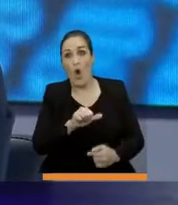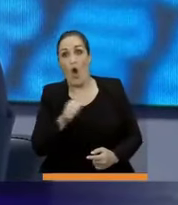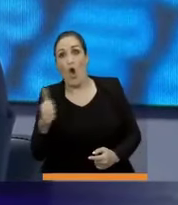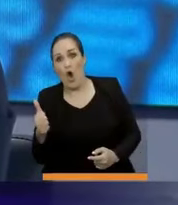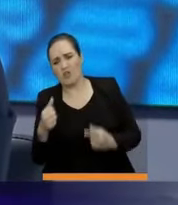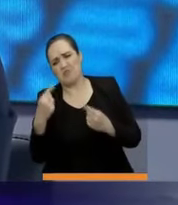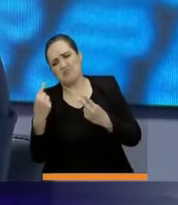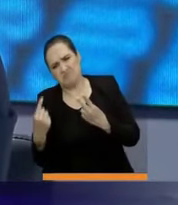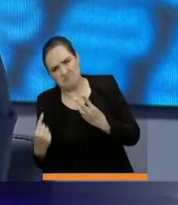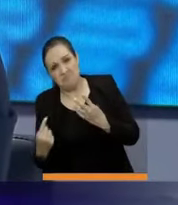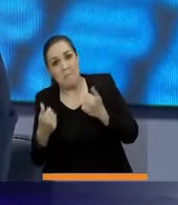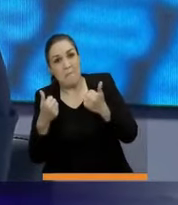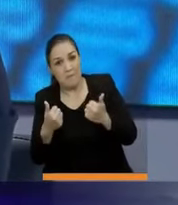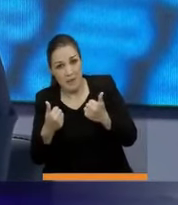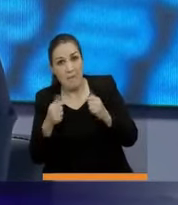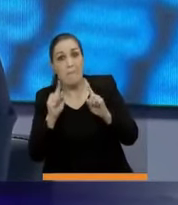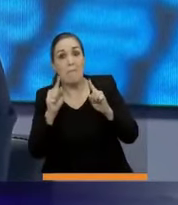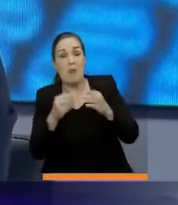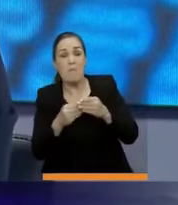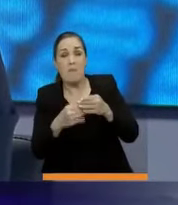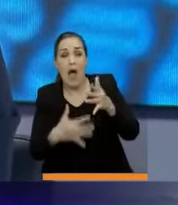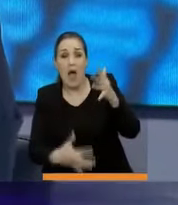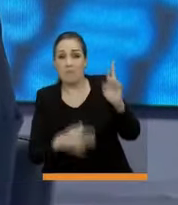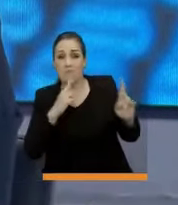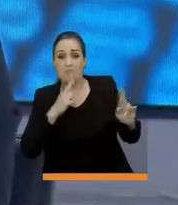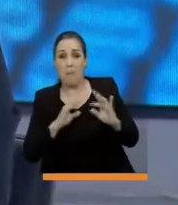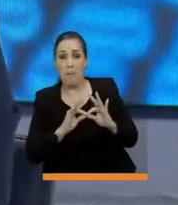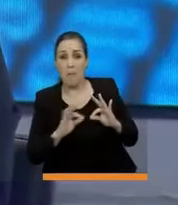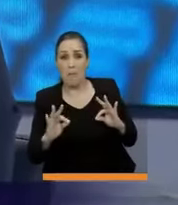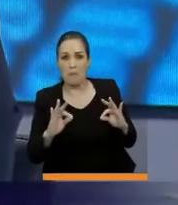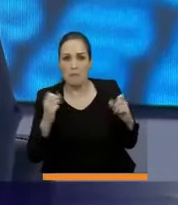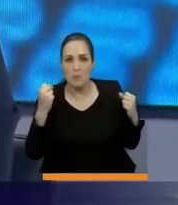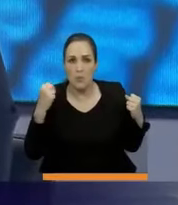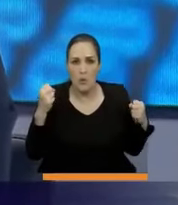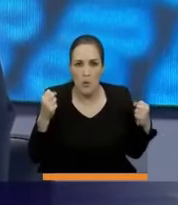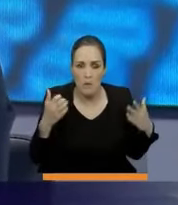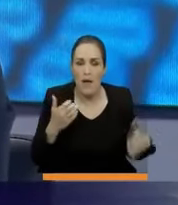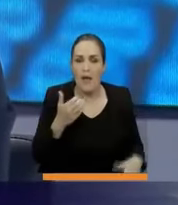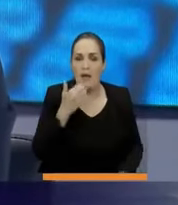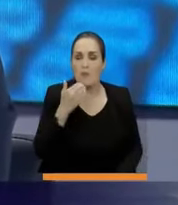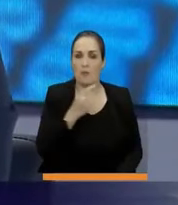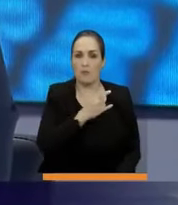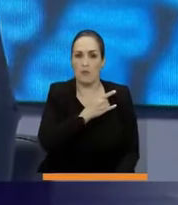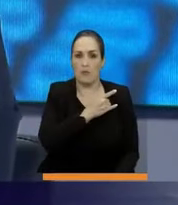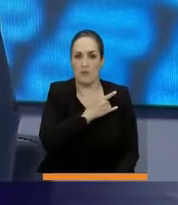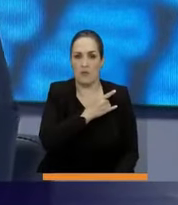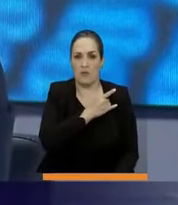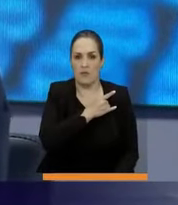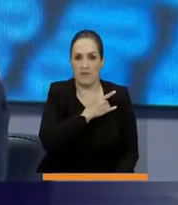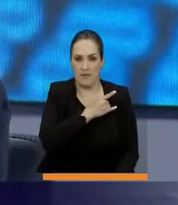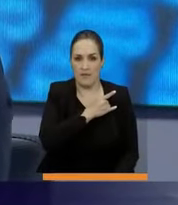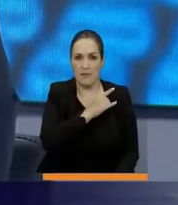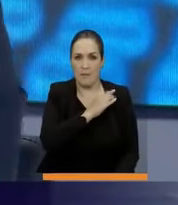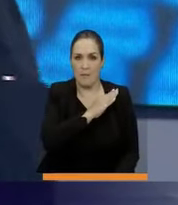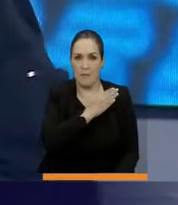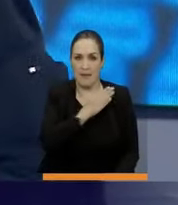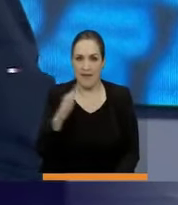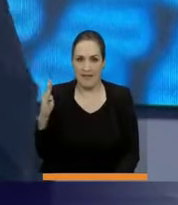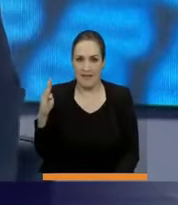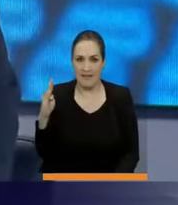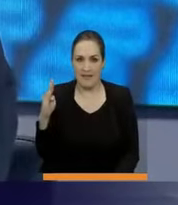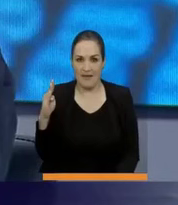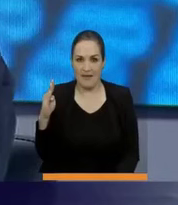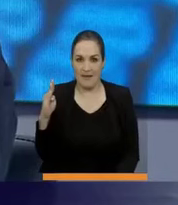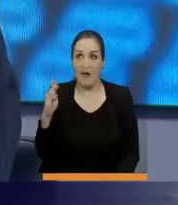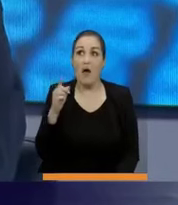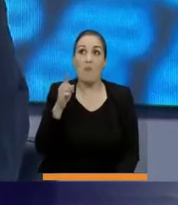ninguna respuesta y que nos preocupan. Estamos hablando, por ejemplo, el tema de la Universidad Metropolitana de Barranquilla, un caso que